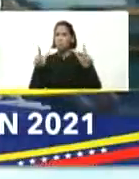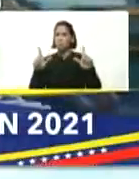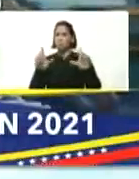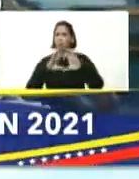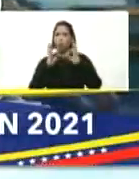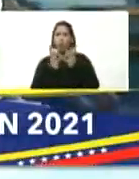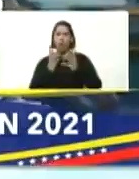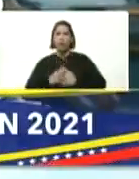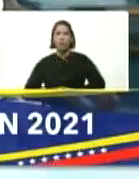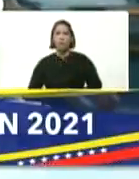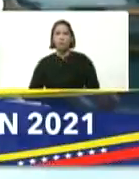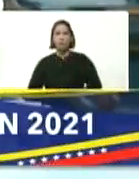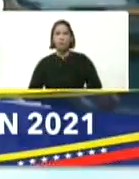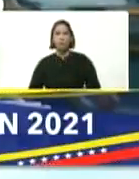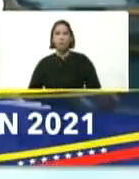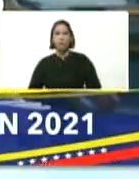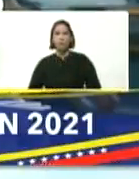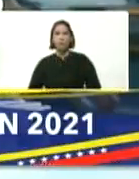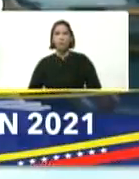mundial.